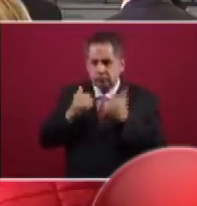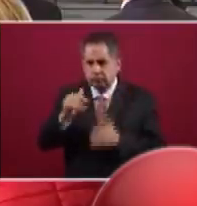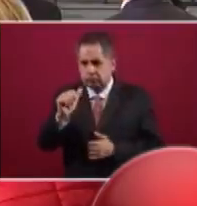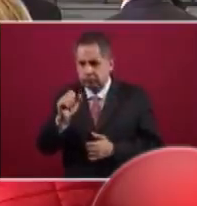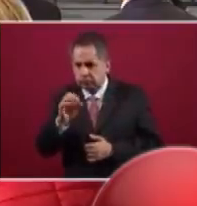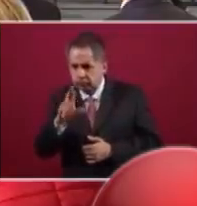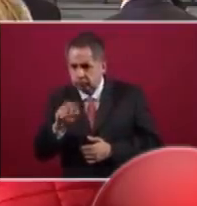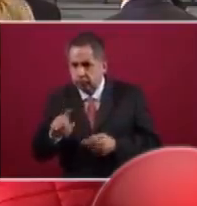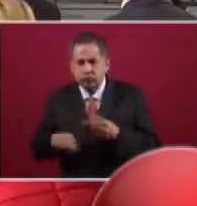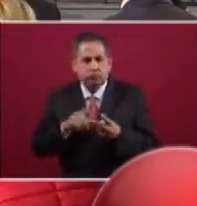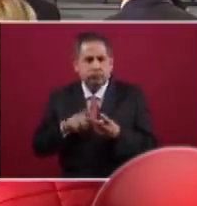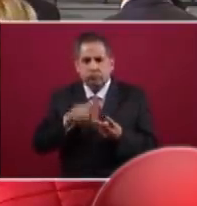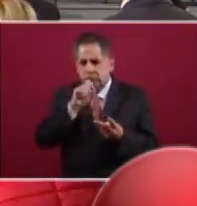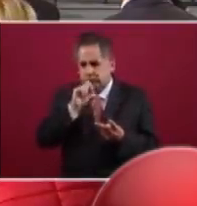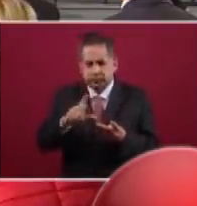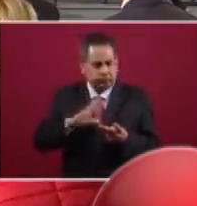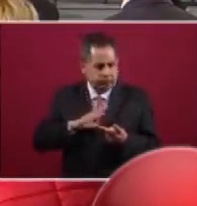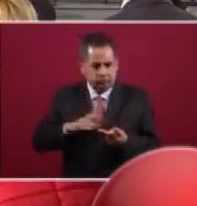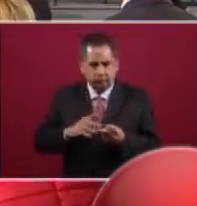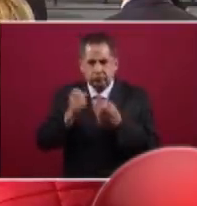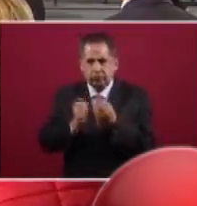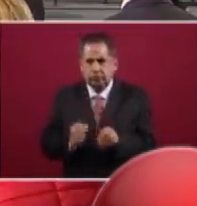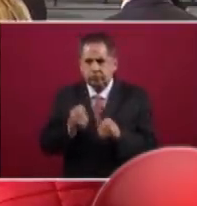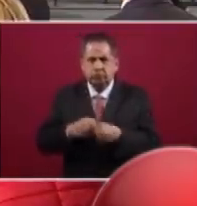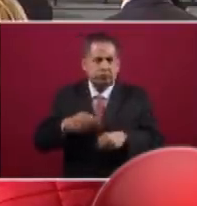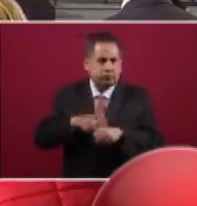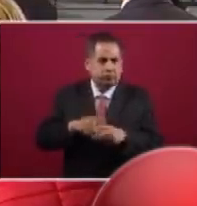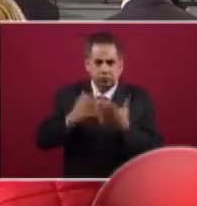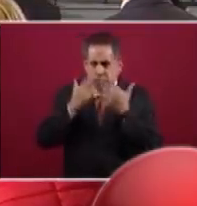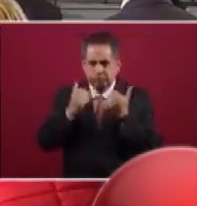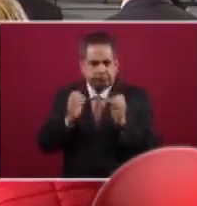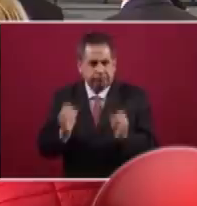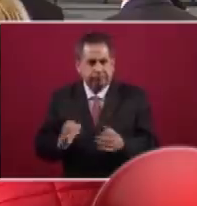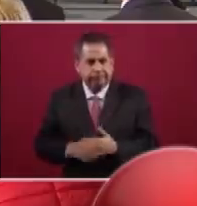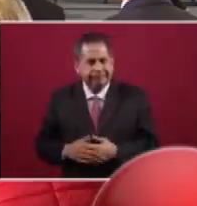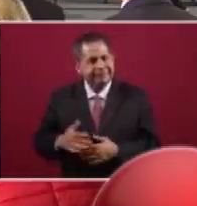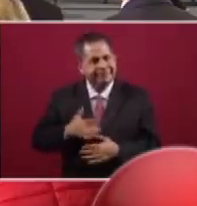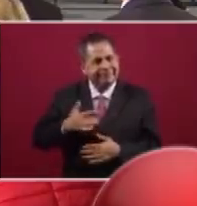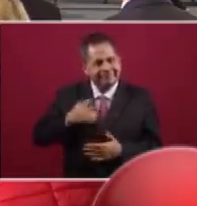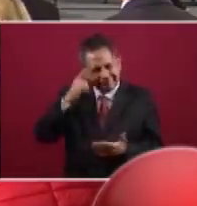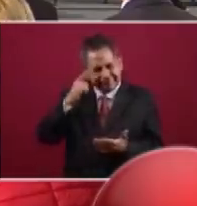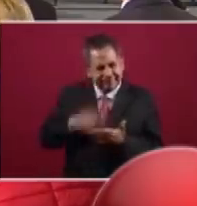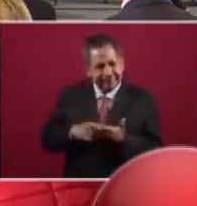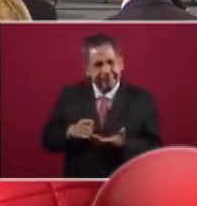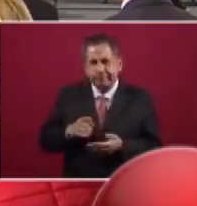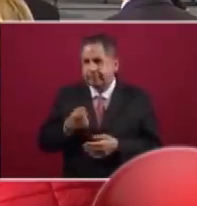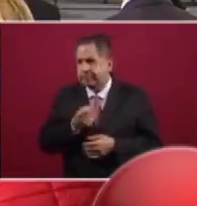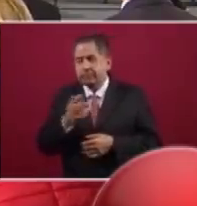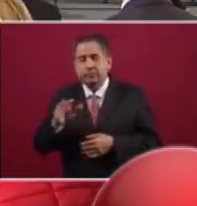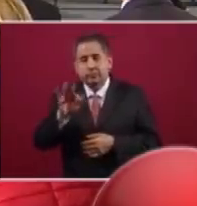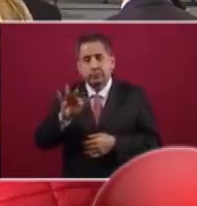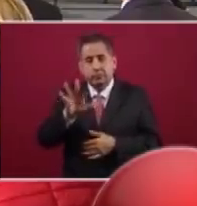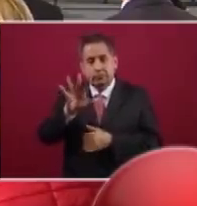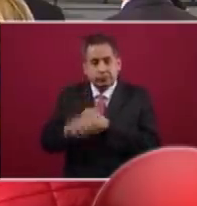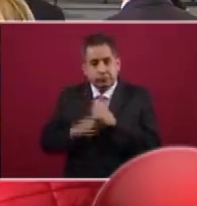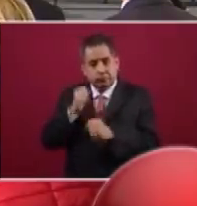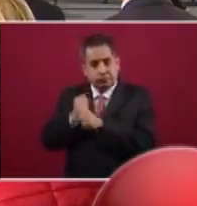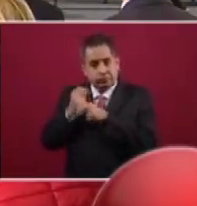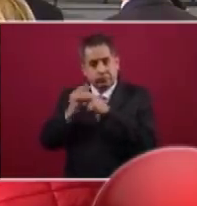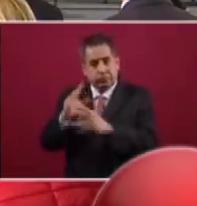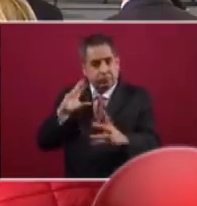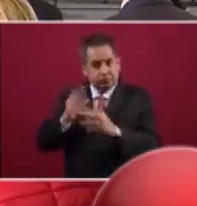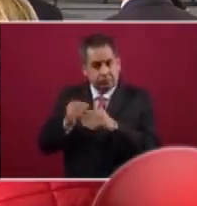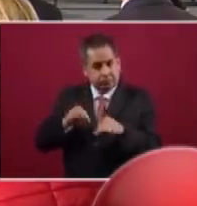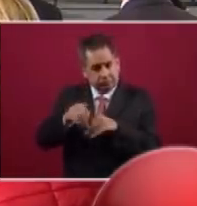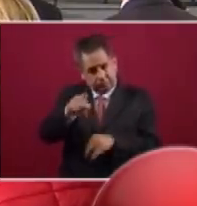no tiene tampoco seguro social, no tiene nada, y yo sí creo en los más de 45 años que ha trabajado, ¿no?